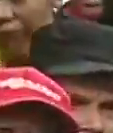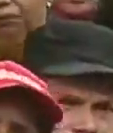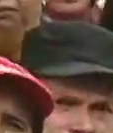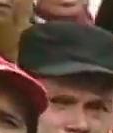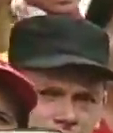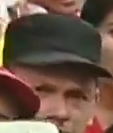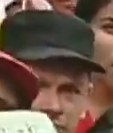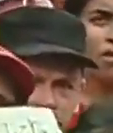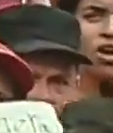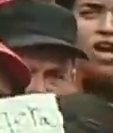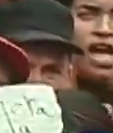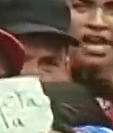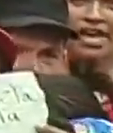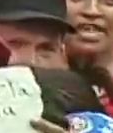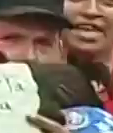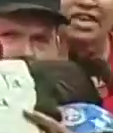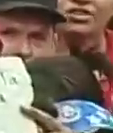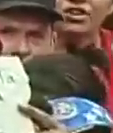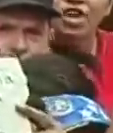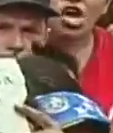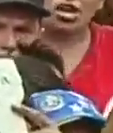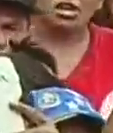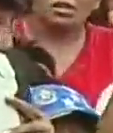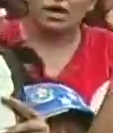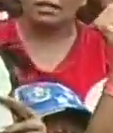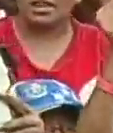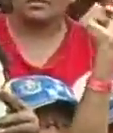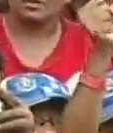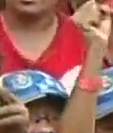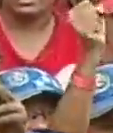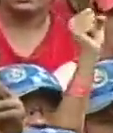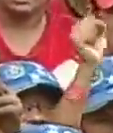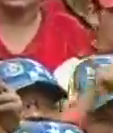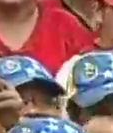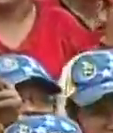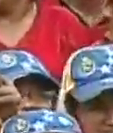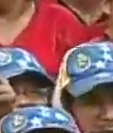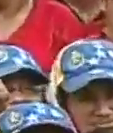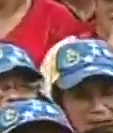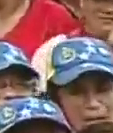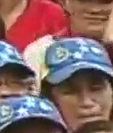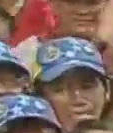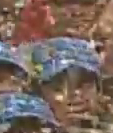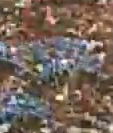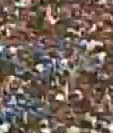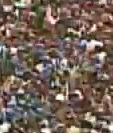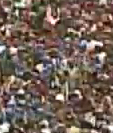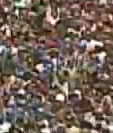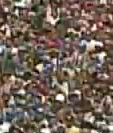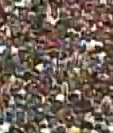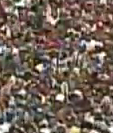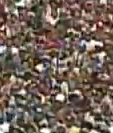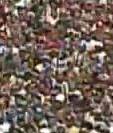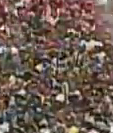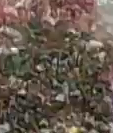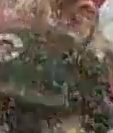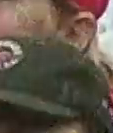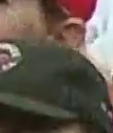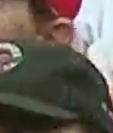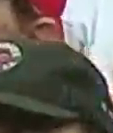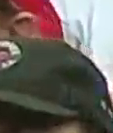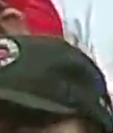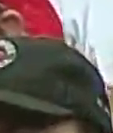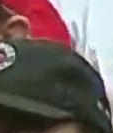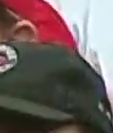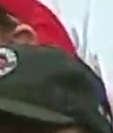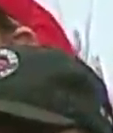es el pueblo de venezuela un pueblo arrecho que defiende sus derechos que defiende su patria estoy de acuerdo